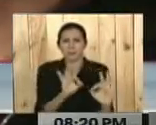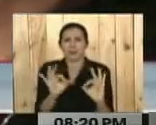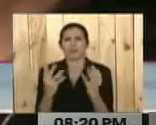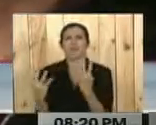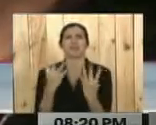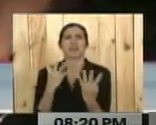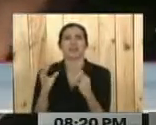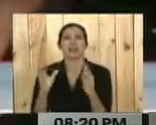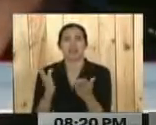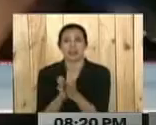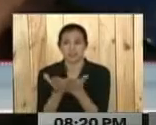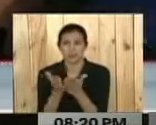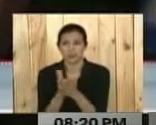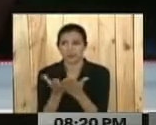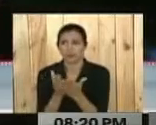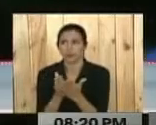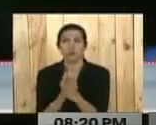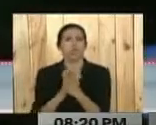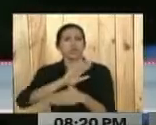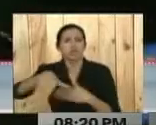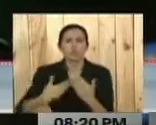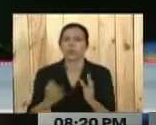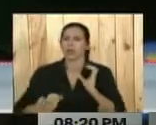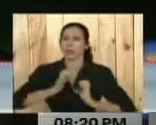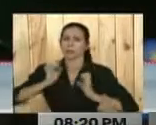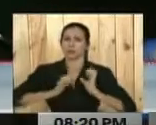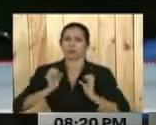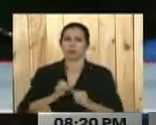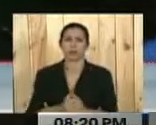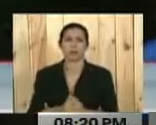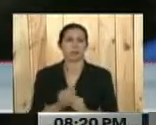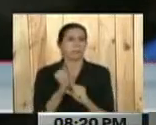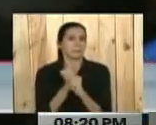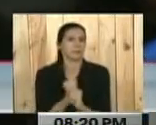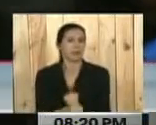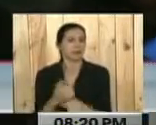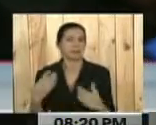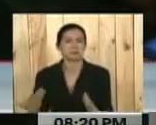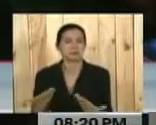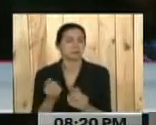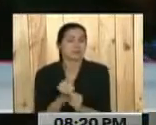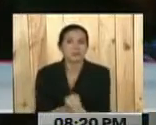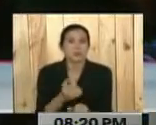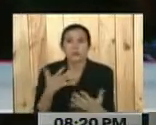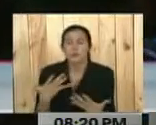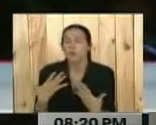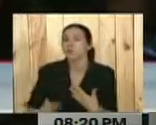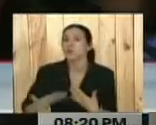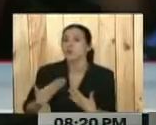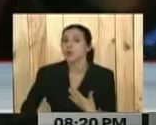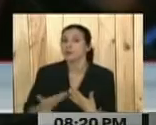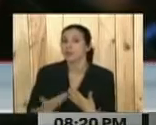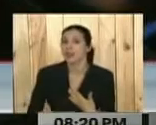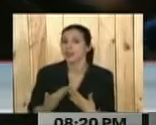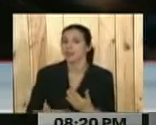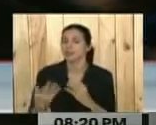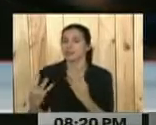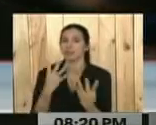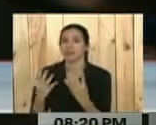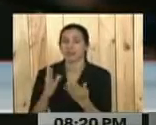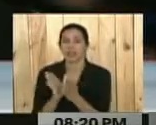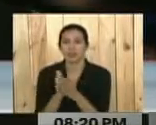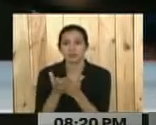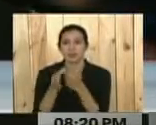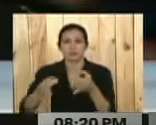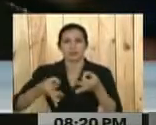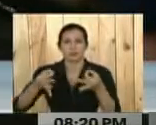del montaje, todos muy emocionados, con mucha expectativa por la pertinencia que tiene la Feria del Libro siempre,